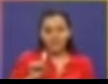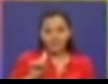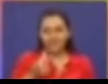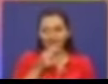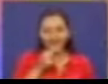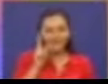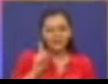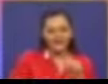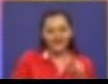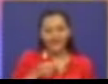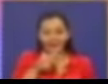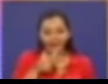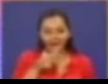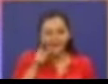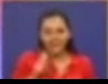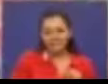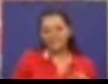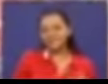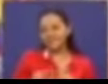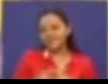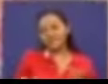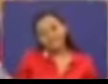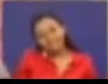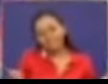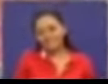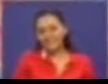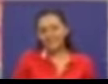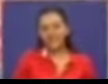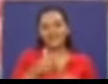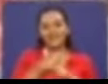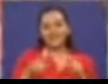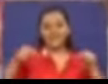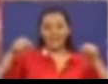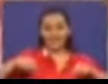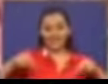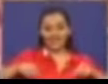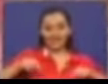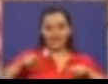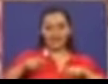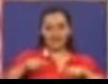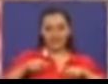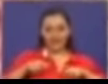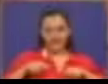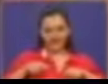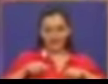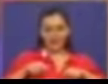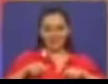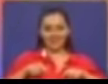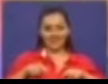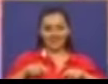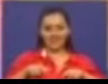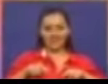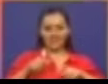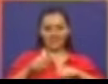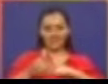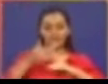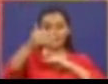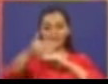trabó. Sí, efectivamente. Señor presidente, en este sector nosotros y hemos hecho... al frente puedes cruzar la isla esa